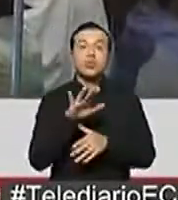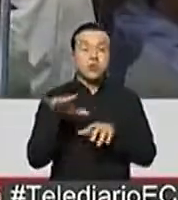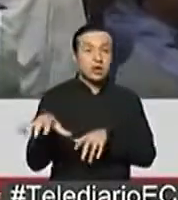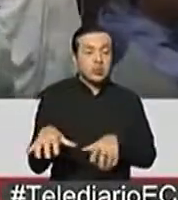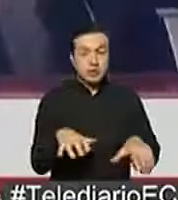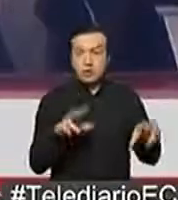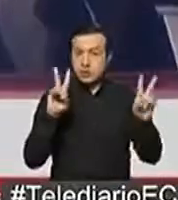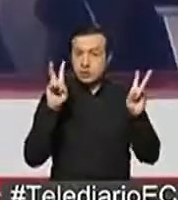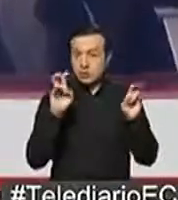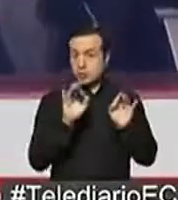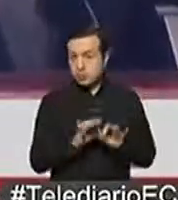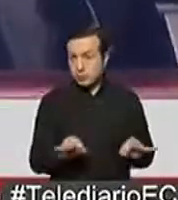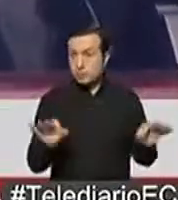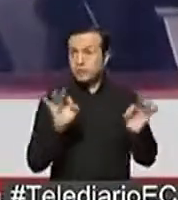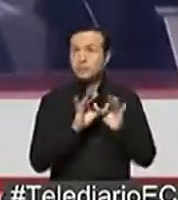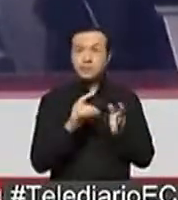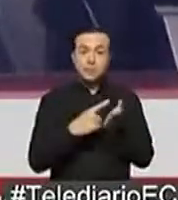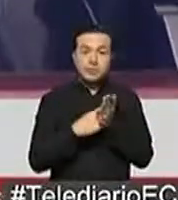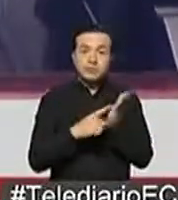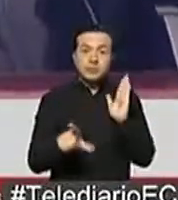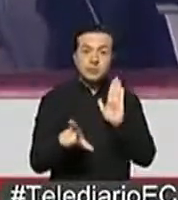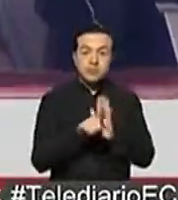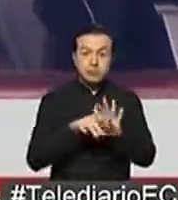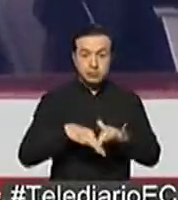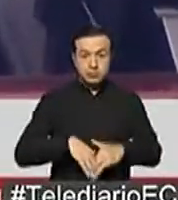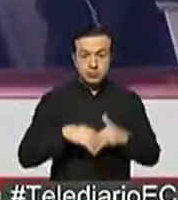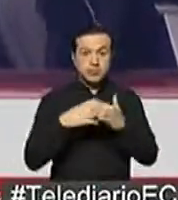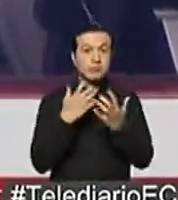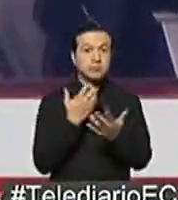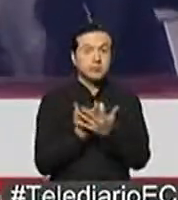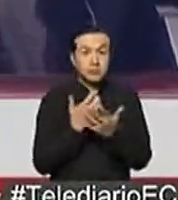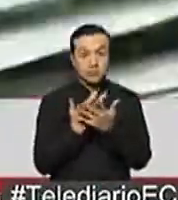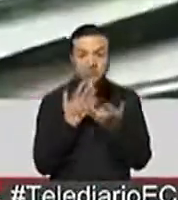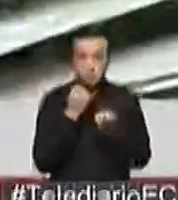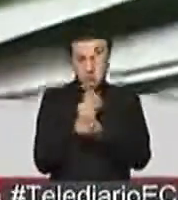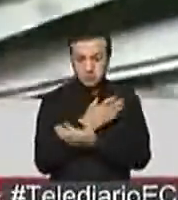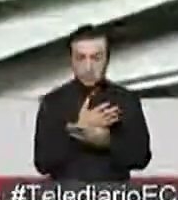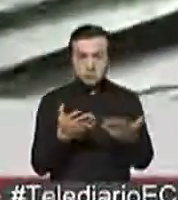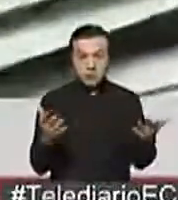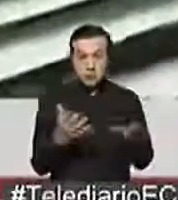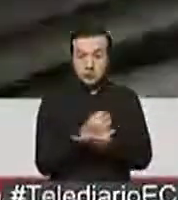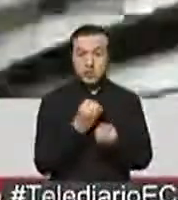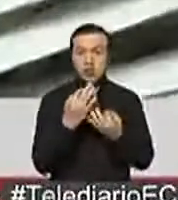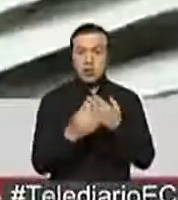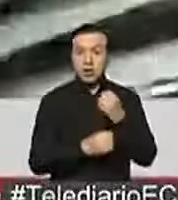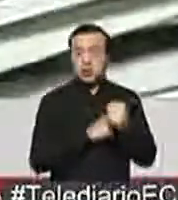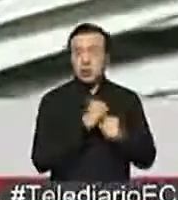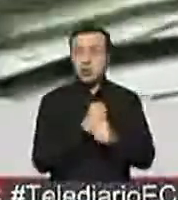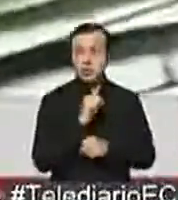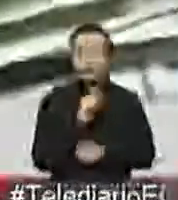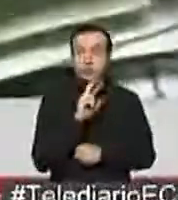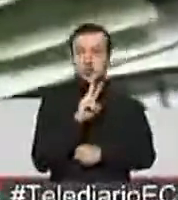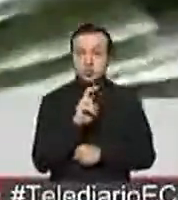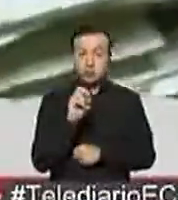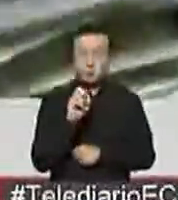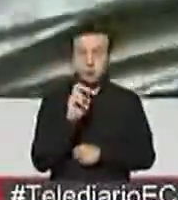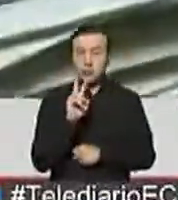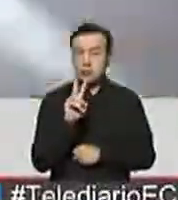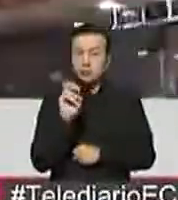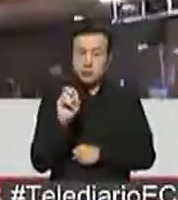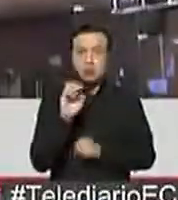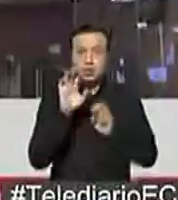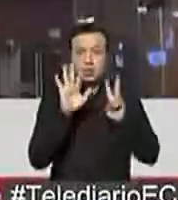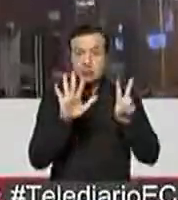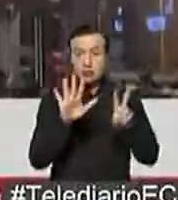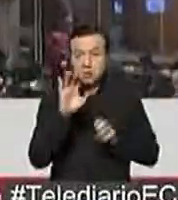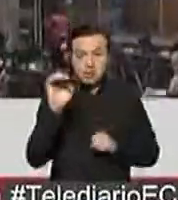tema primordial, que es el tratamiento de la Ley de Crecimiento Económico, con la cual se busca recaudar en 2020 731 millones de dólares. En este